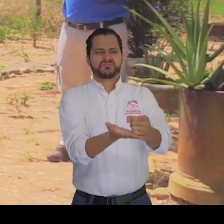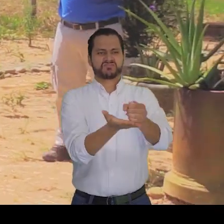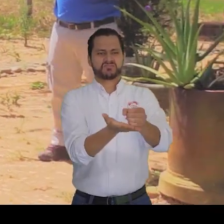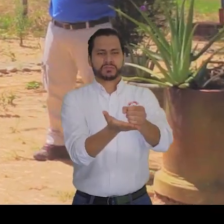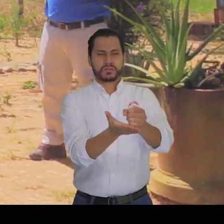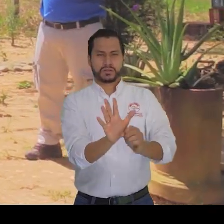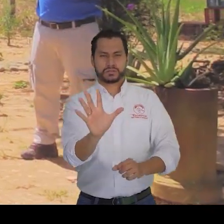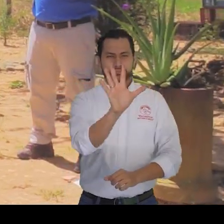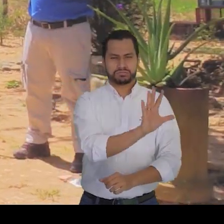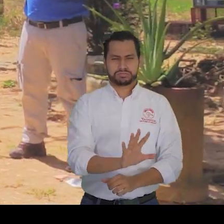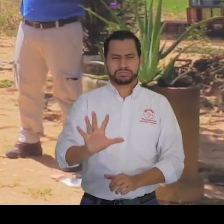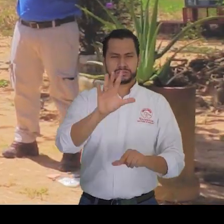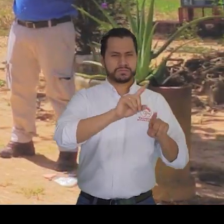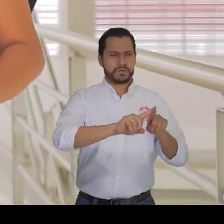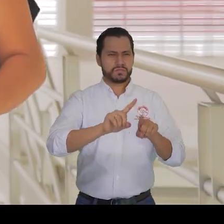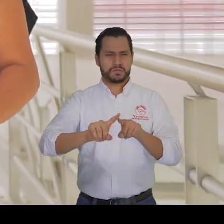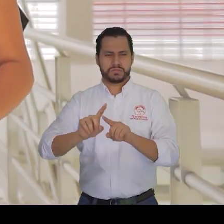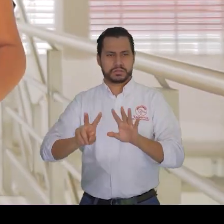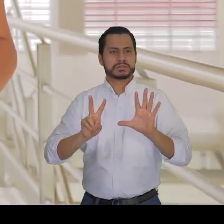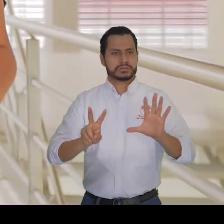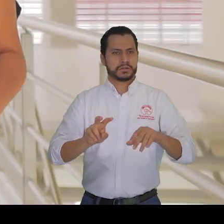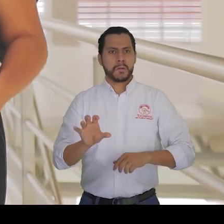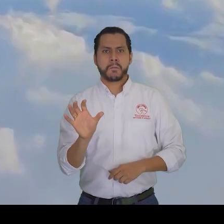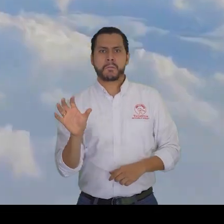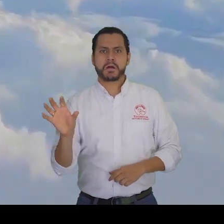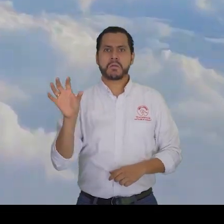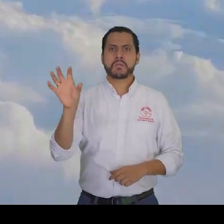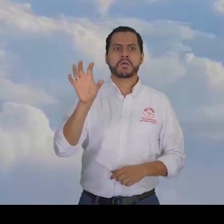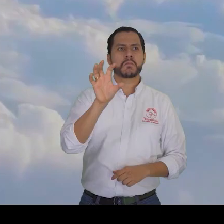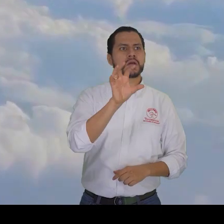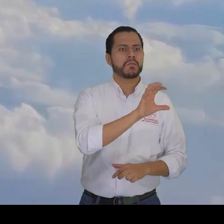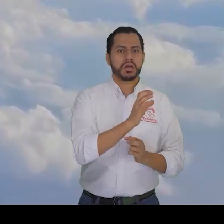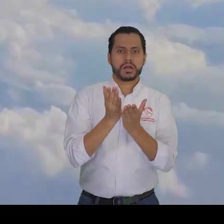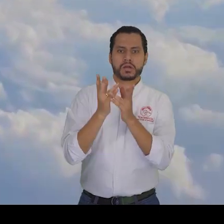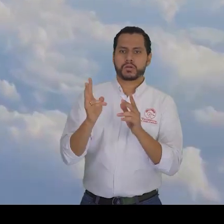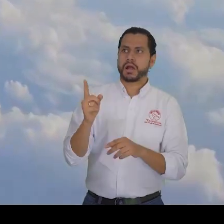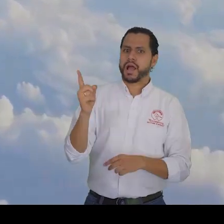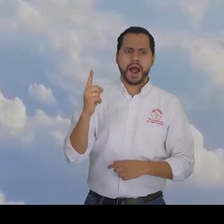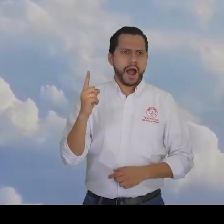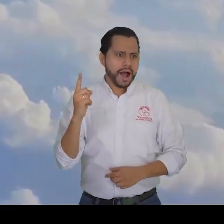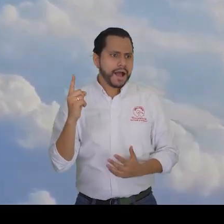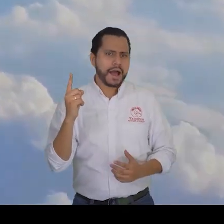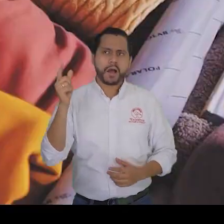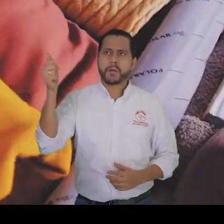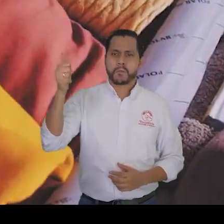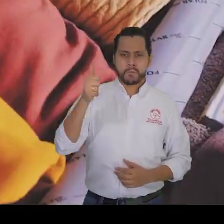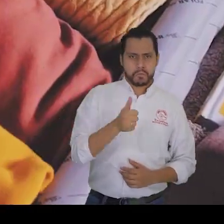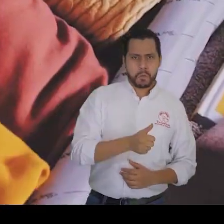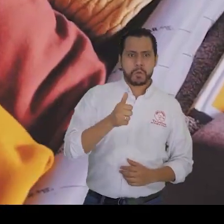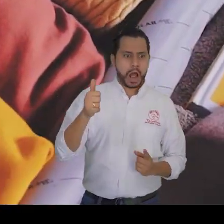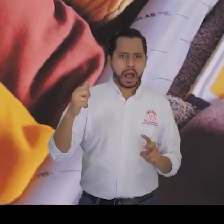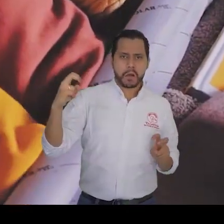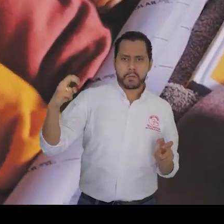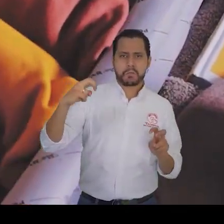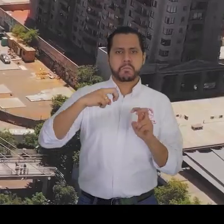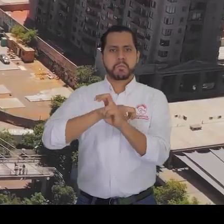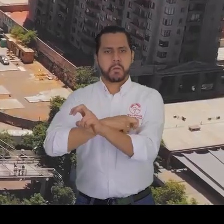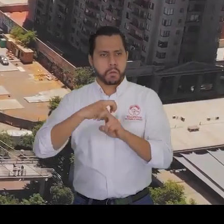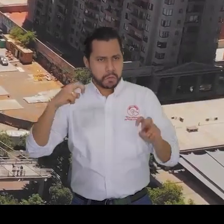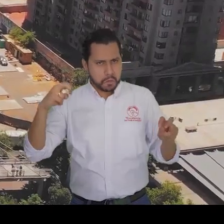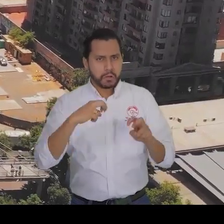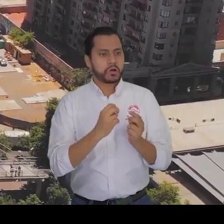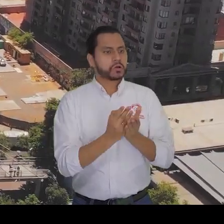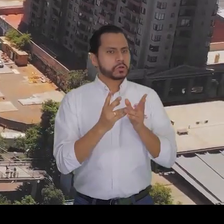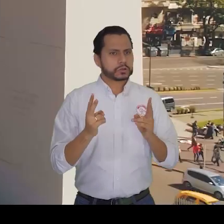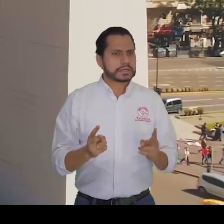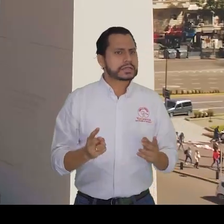los 7 departamentos de la Orinoquía. Promueve programas de movilidad académica de estudiantes, docentes e investigadores